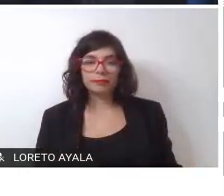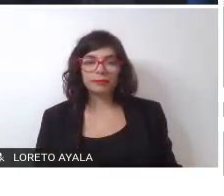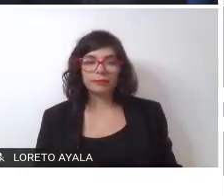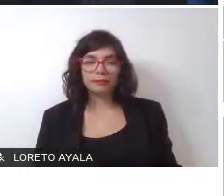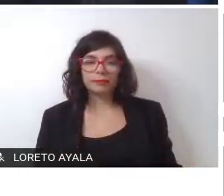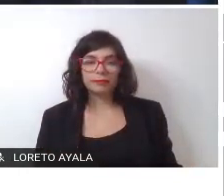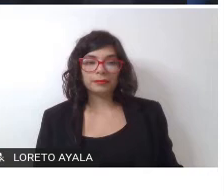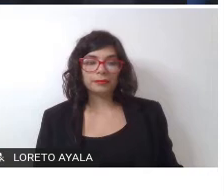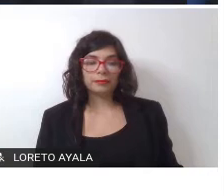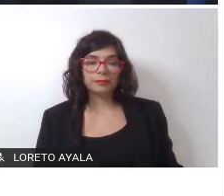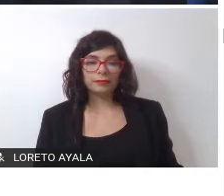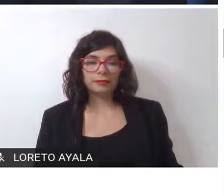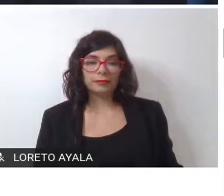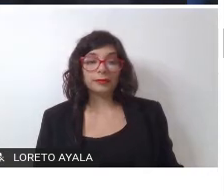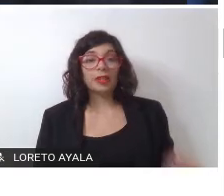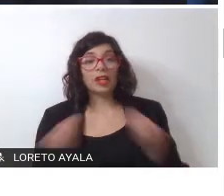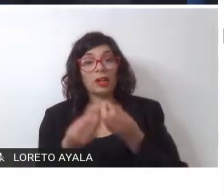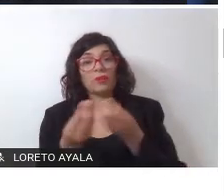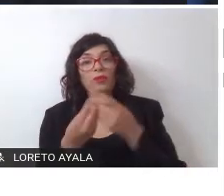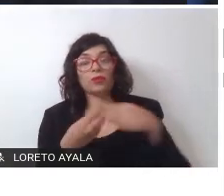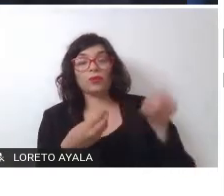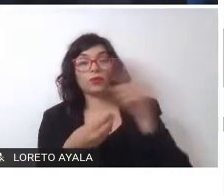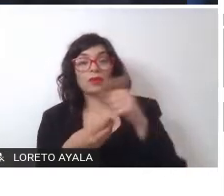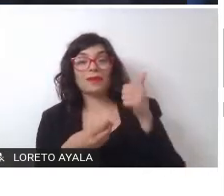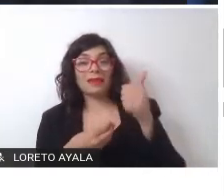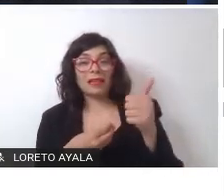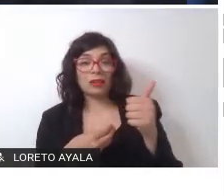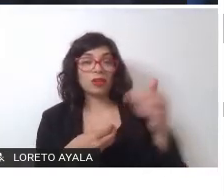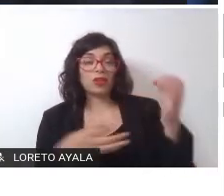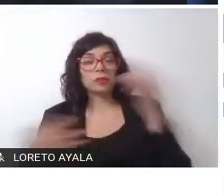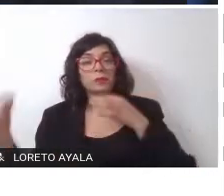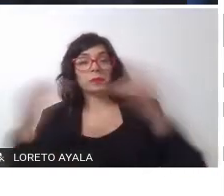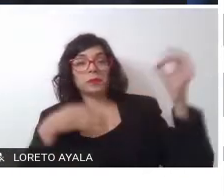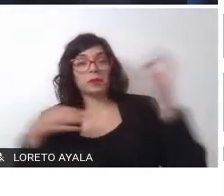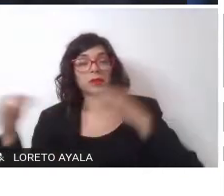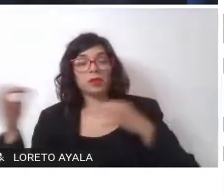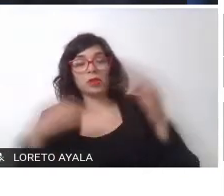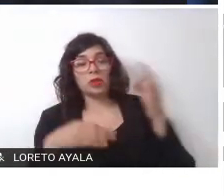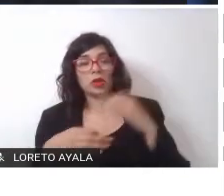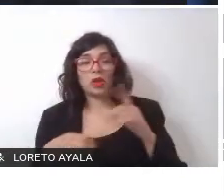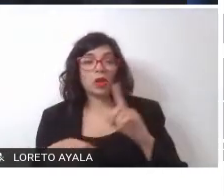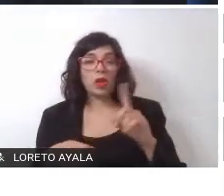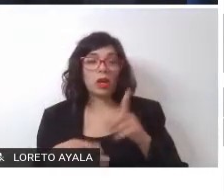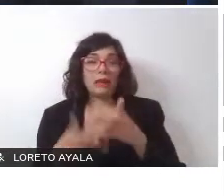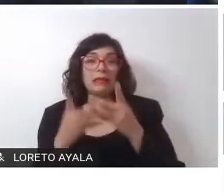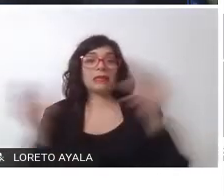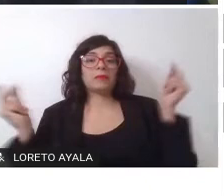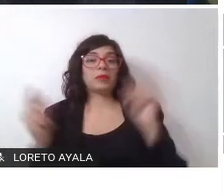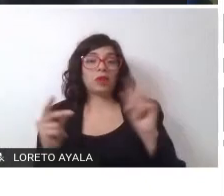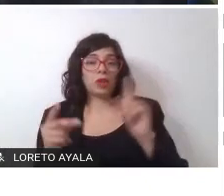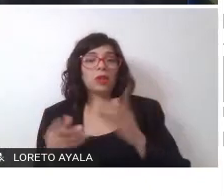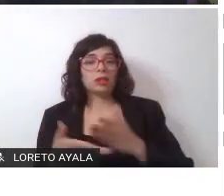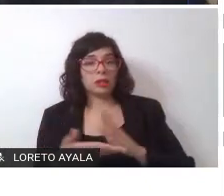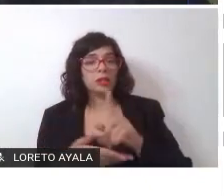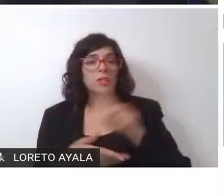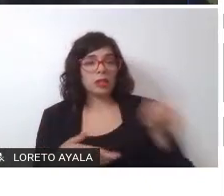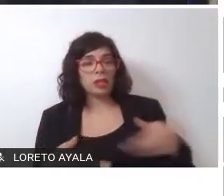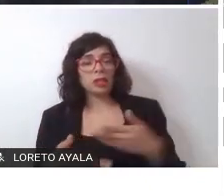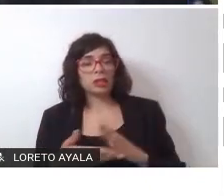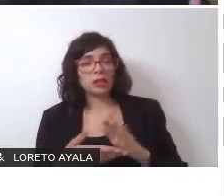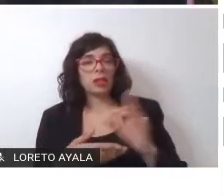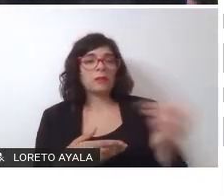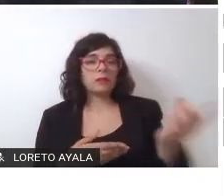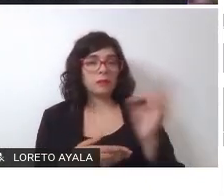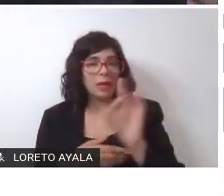Bueno, en muchos casos me contestaron algunos directores y jefes técnicos y me dijeron, no, ellos no desaparecen. Siguen aportando, siguen mandando